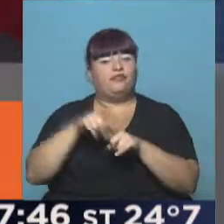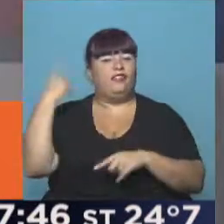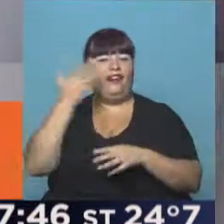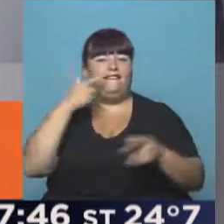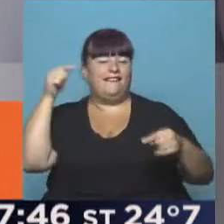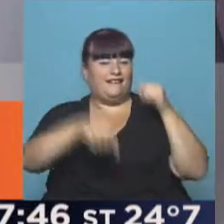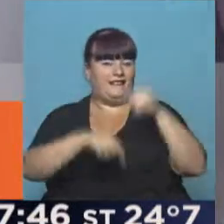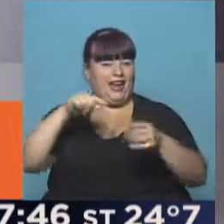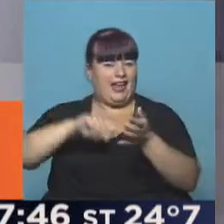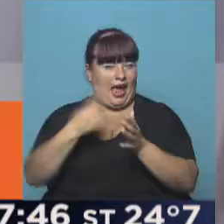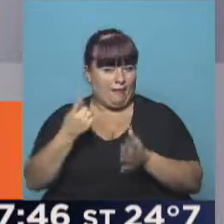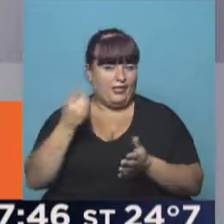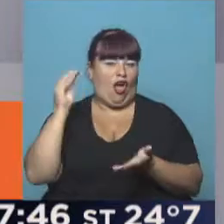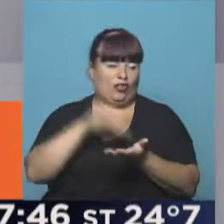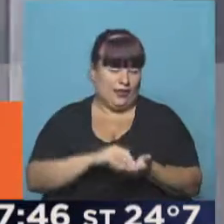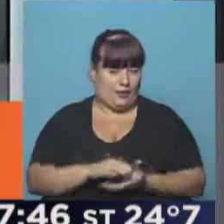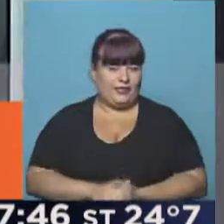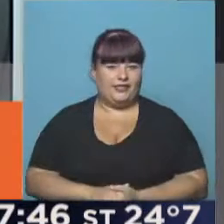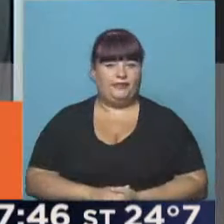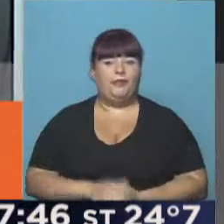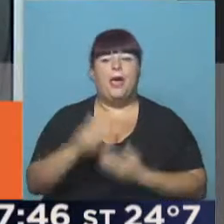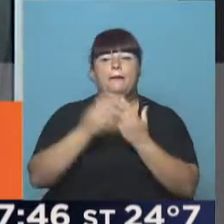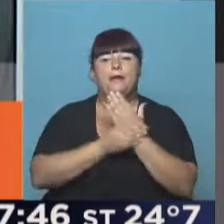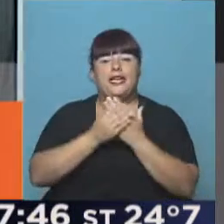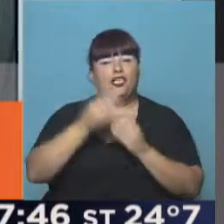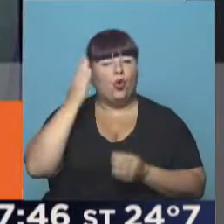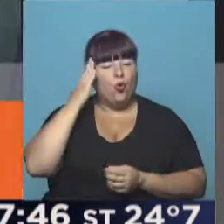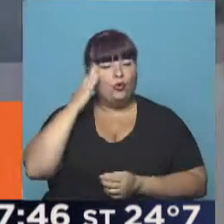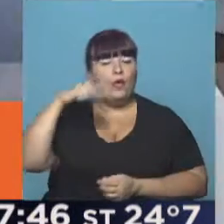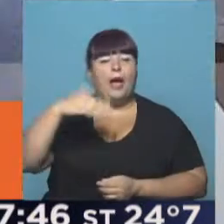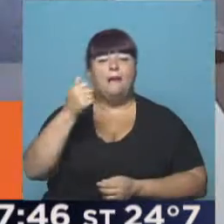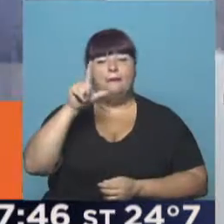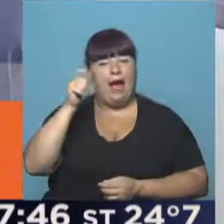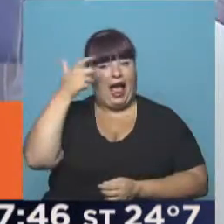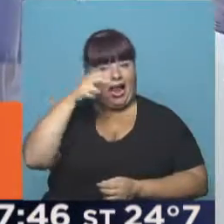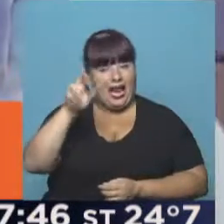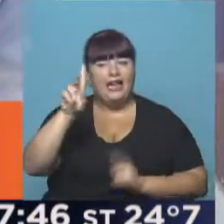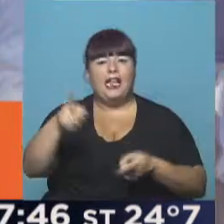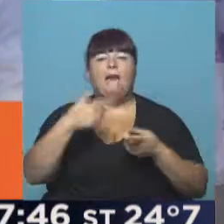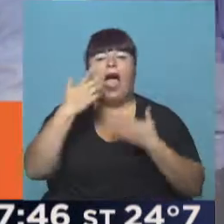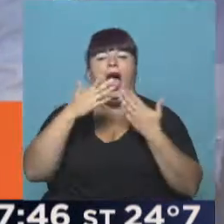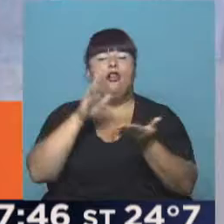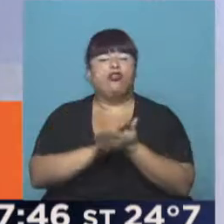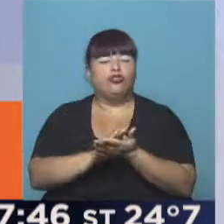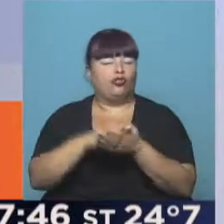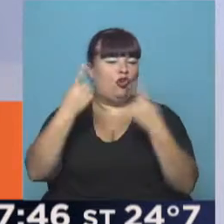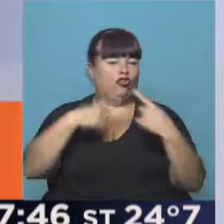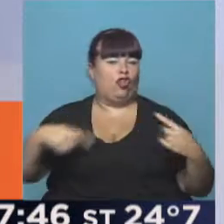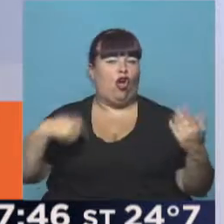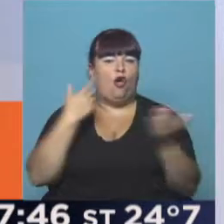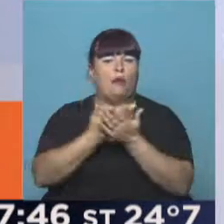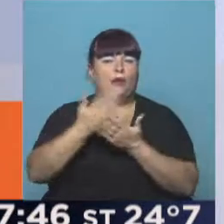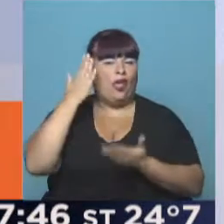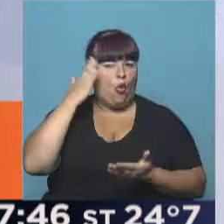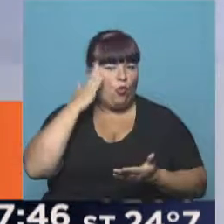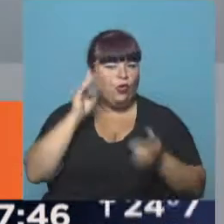elección de los porteños una vez más, ¿no? El ministro de Cultura, Ángel Mahler, también se refirió a toda la oferta